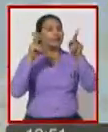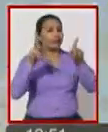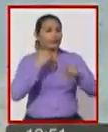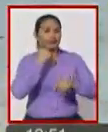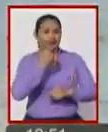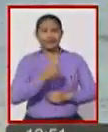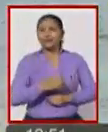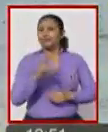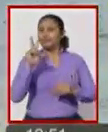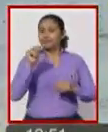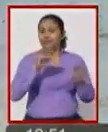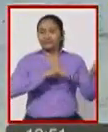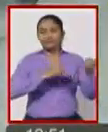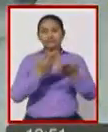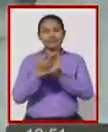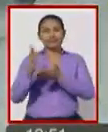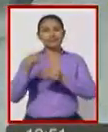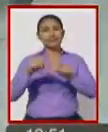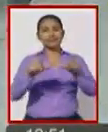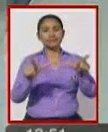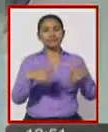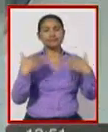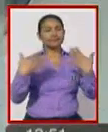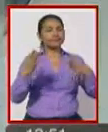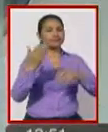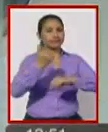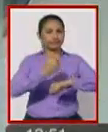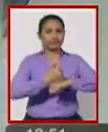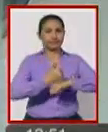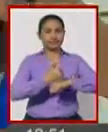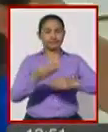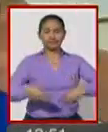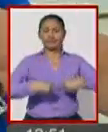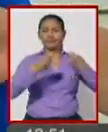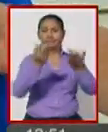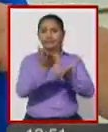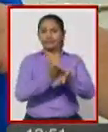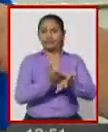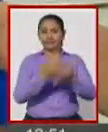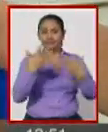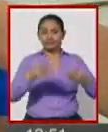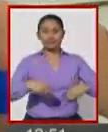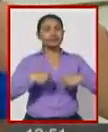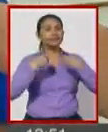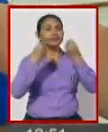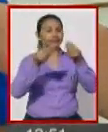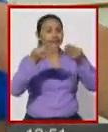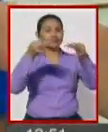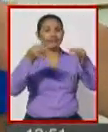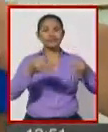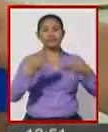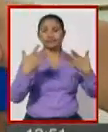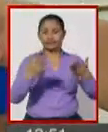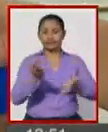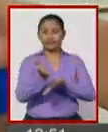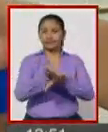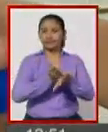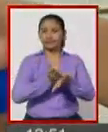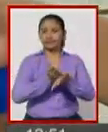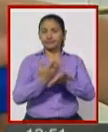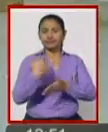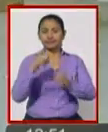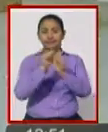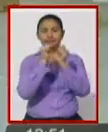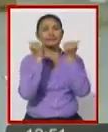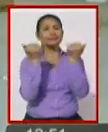gremialistas indicaron que no se moverán del lugar donde ya se asentaron. ¿Ya le dieron oficialmente esta parte? Y ya nos dieron oficialmente esta parte. Esta parte le corresponde a